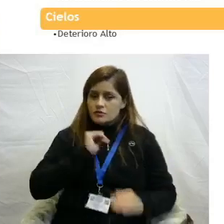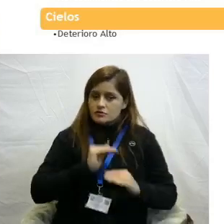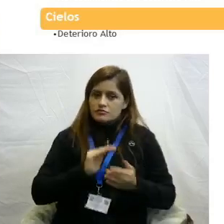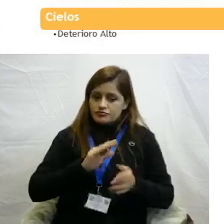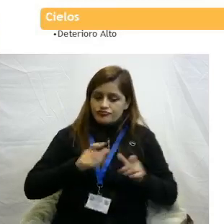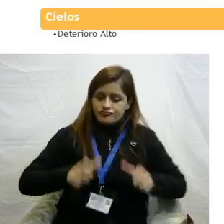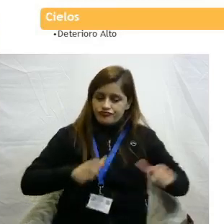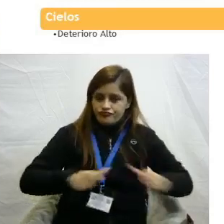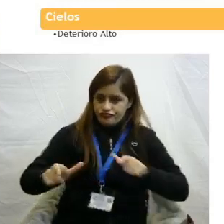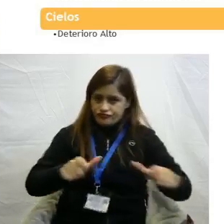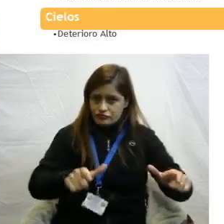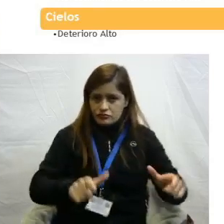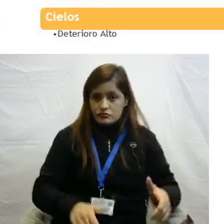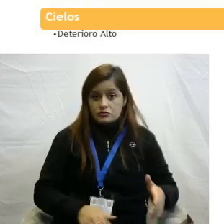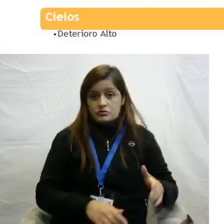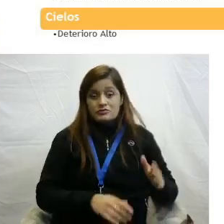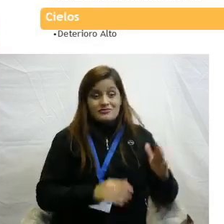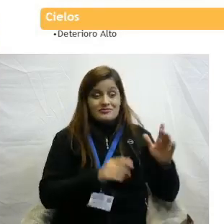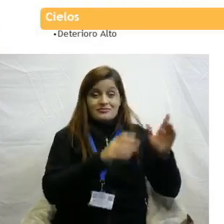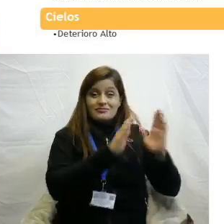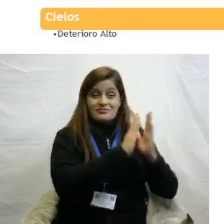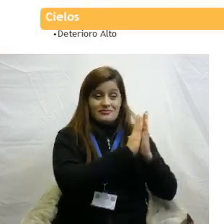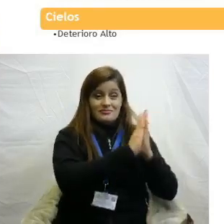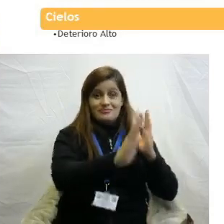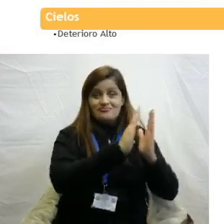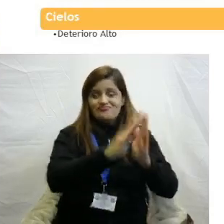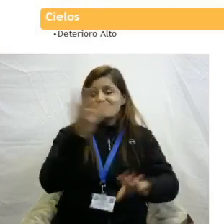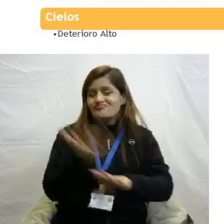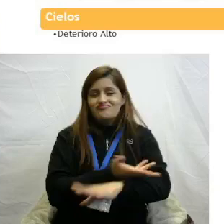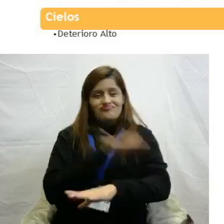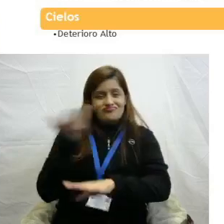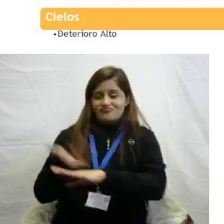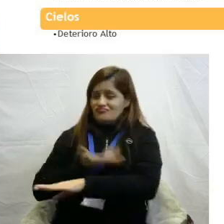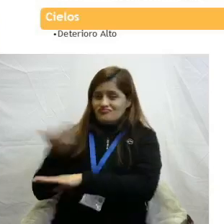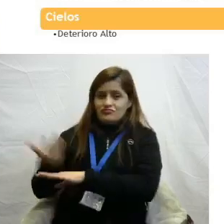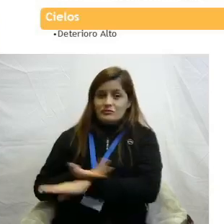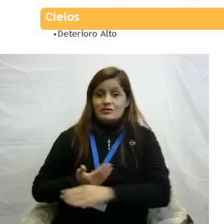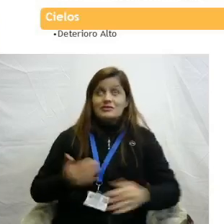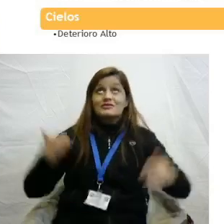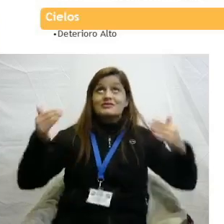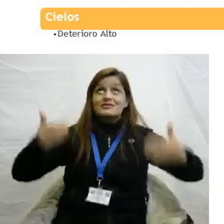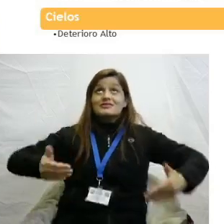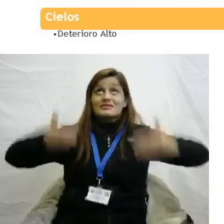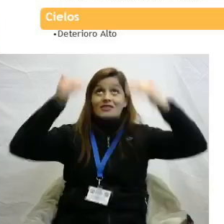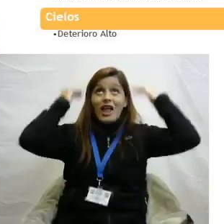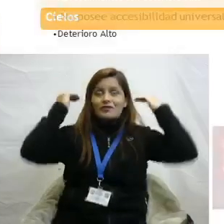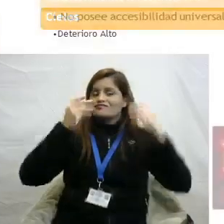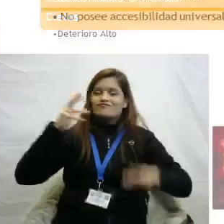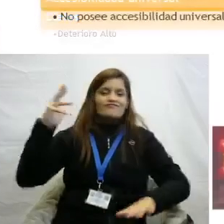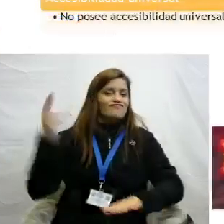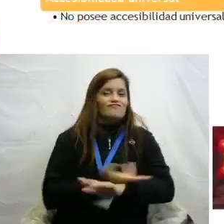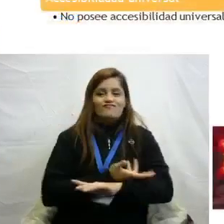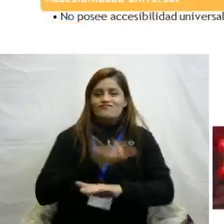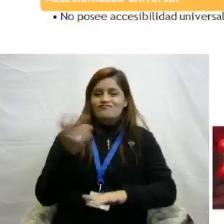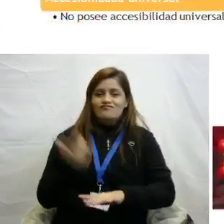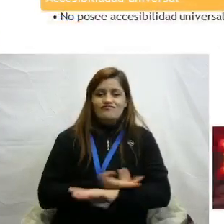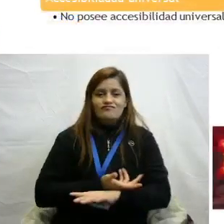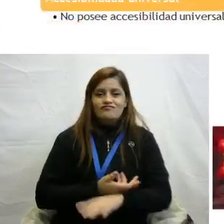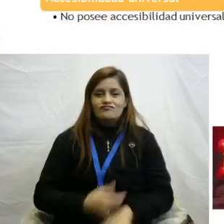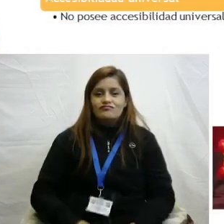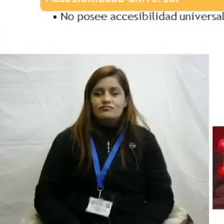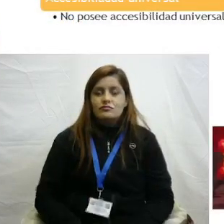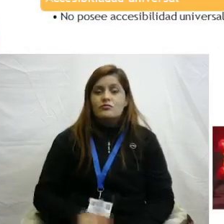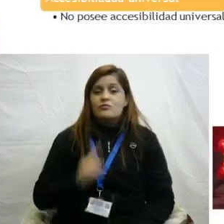tabiquería está con un deterioro bastante alto. Los cielos también están con un deterioro alto. De hecho, ellos han tenido